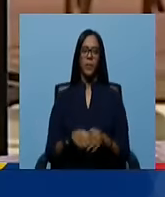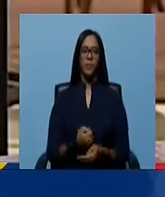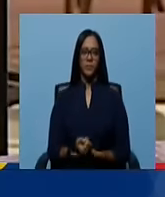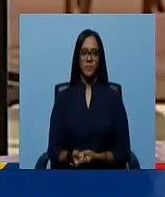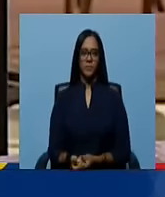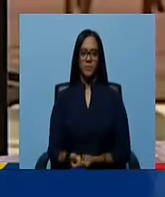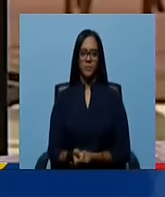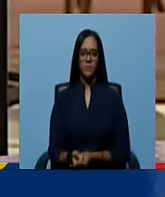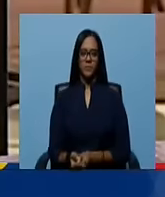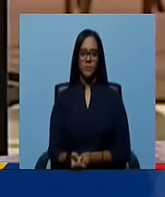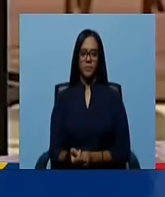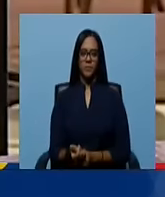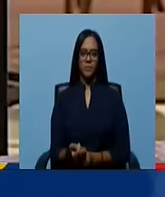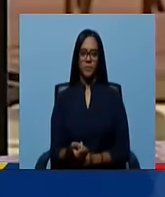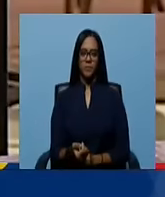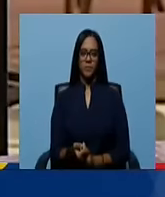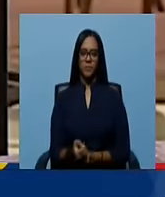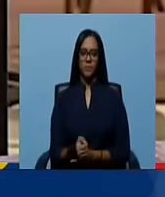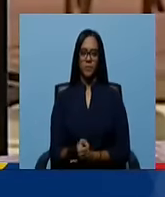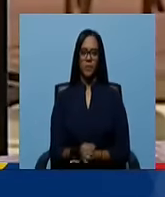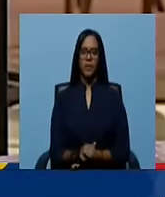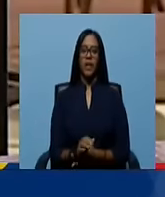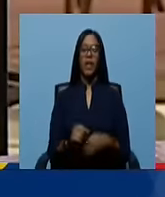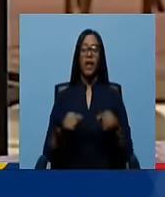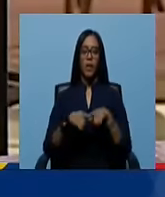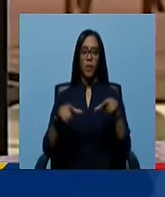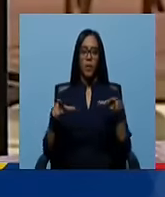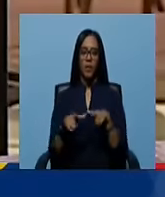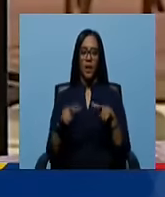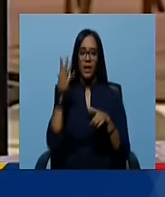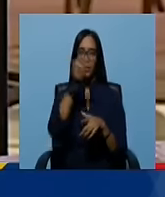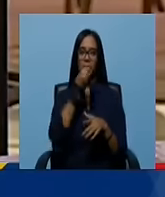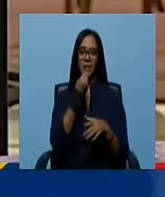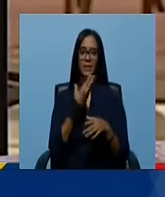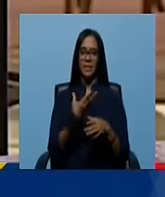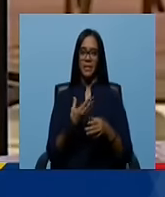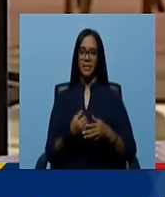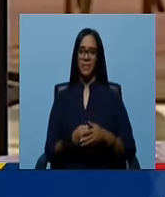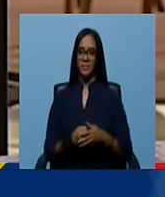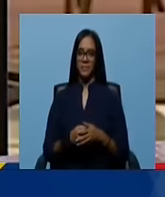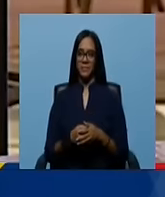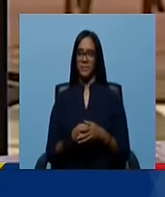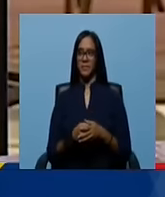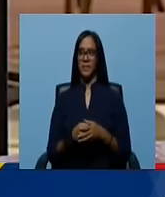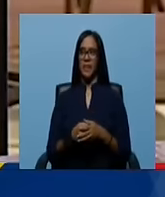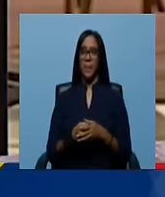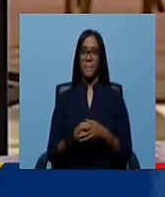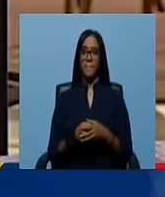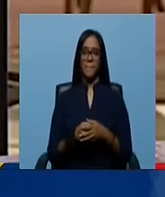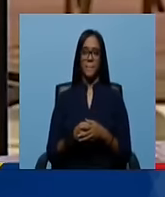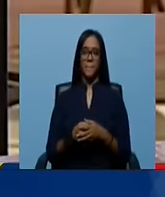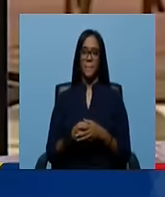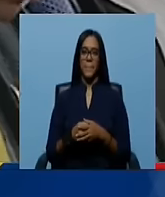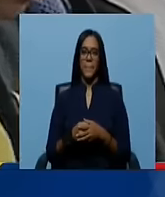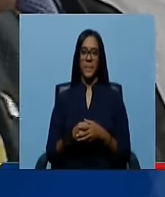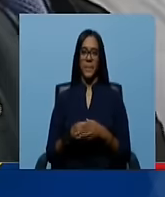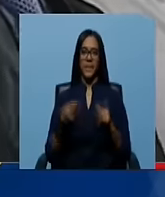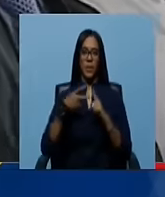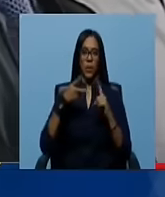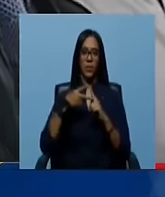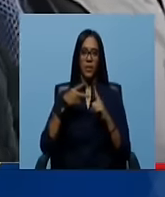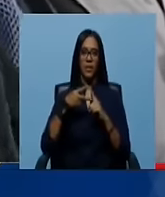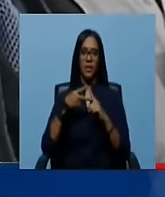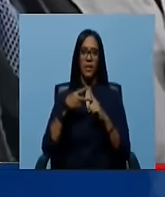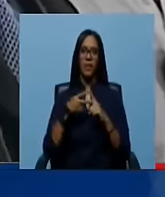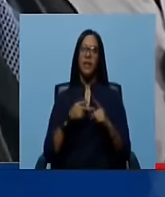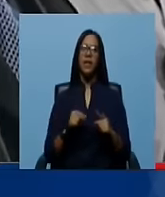se ha convertido en un polo de belleza. Este hotel es único.